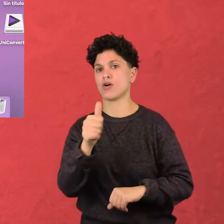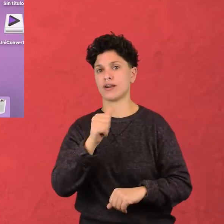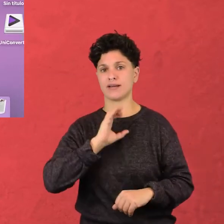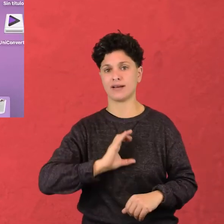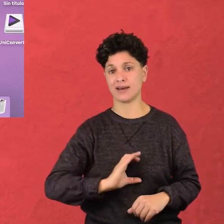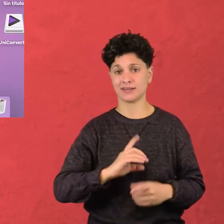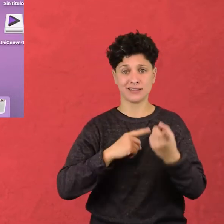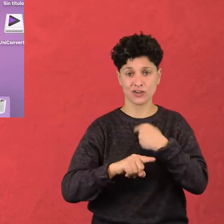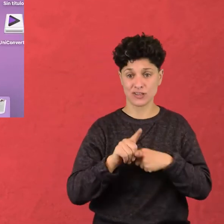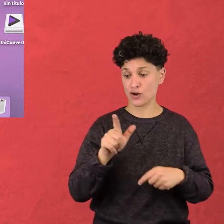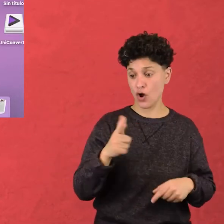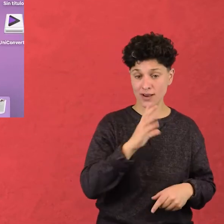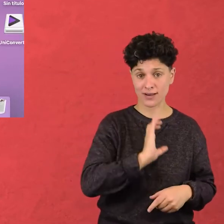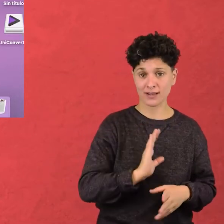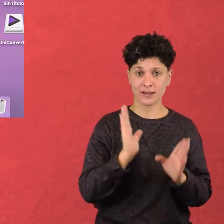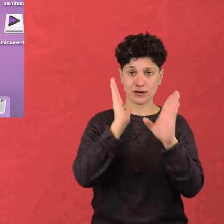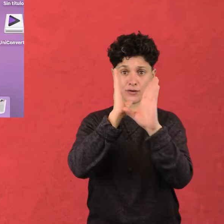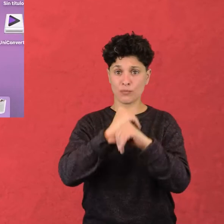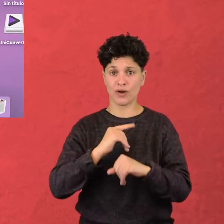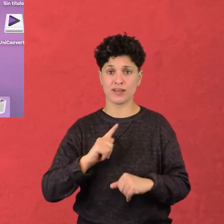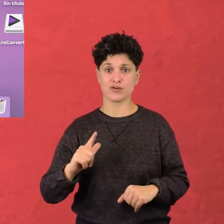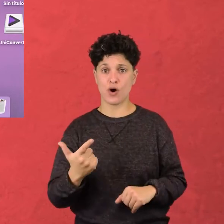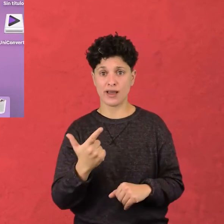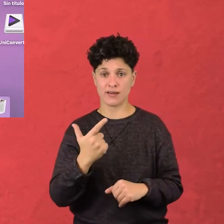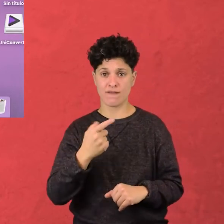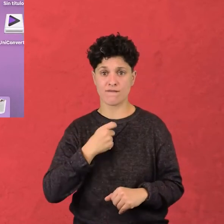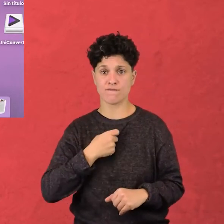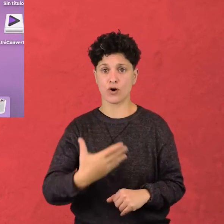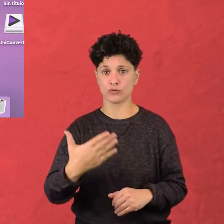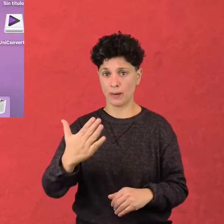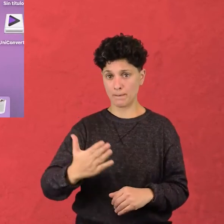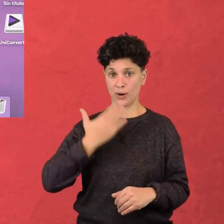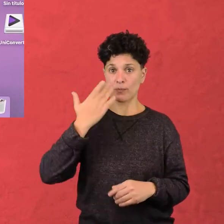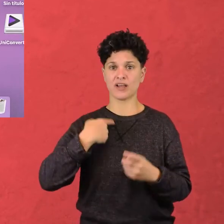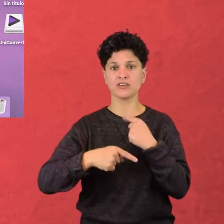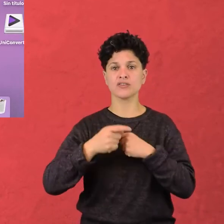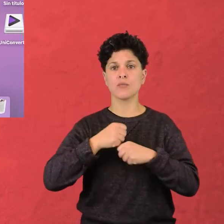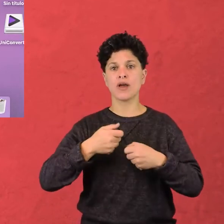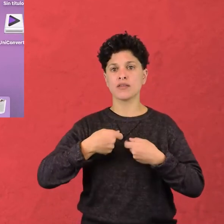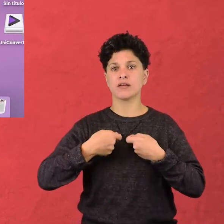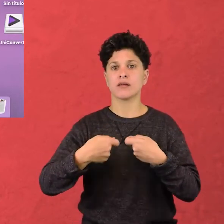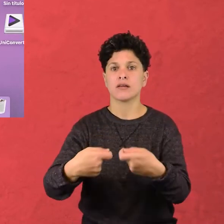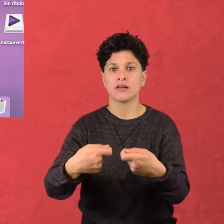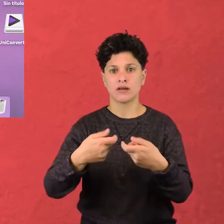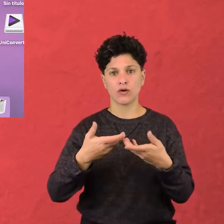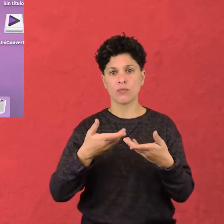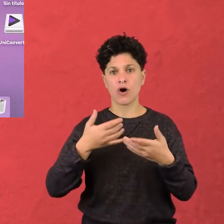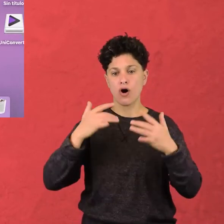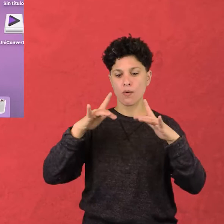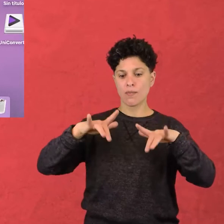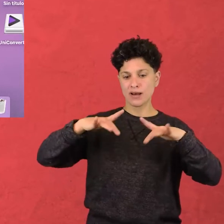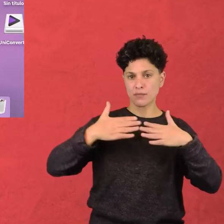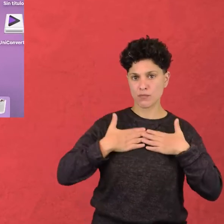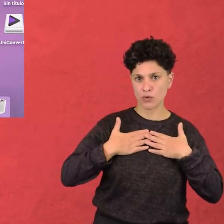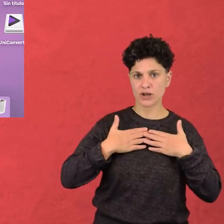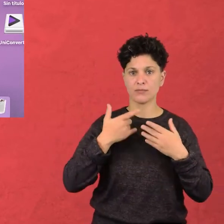hay personas que no logran tener carácter, y si no tienen carácter, no tienen voluntad propia. Y al no tener